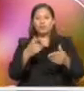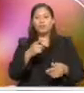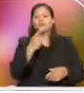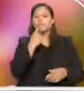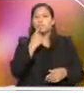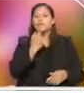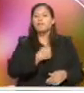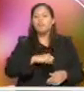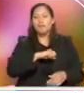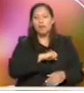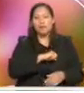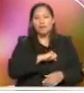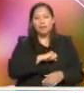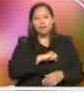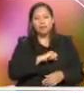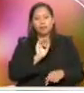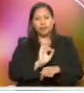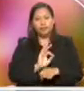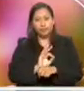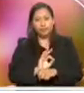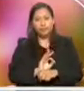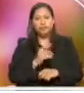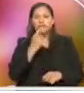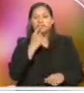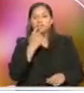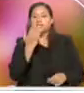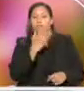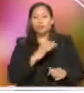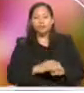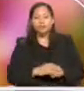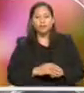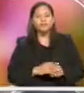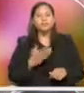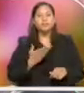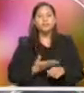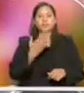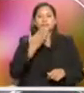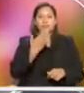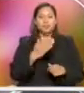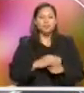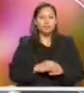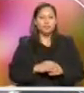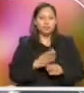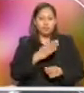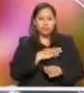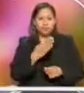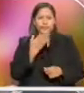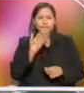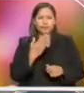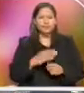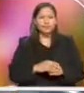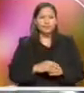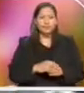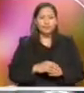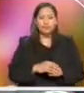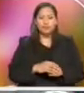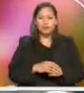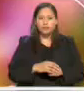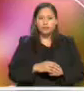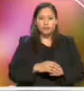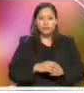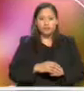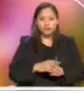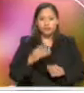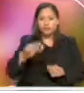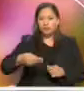estas. son muy sanas. Sí. Sí, son muy, muy sanas, tienen muy buen sabor Sí. y quedan muy, muy bien, ¿no? Buenísimo. Entonces, perfecto, gracias. Te voy a Aquí quitar